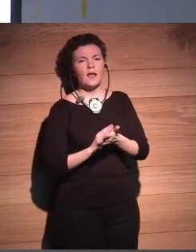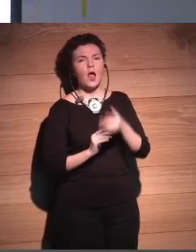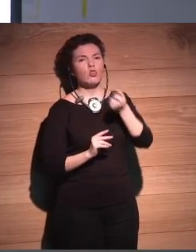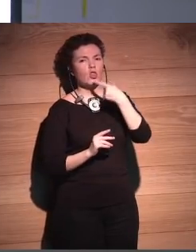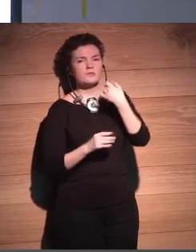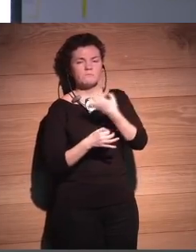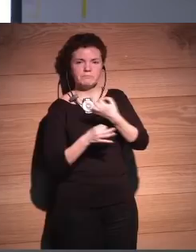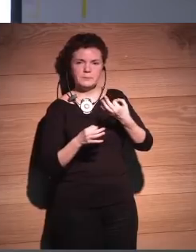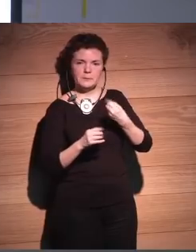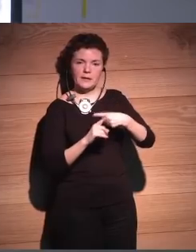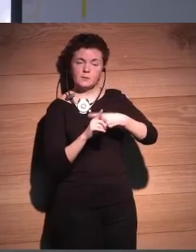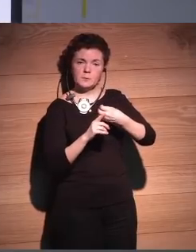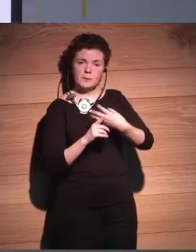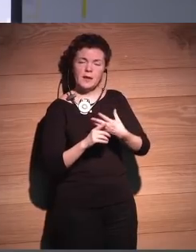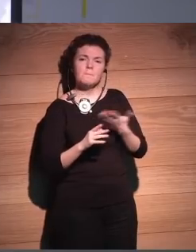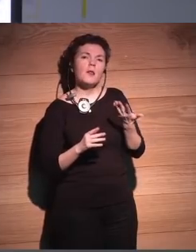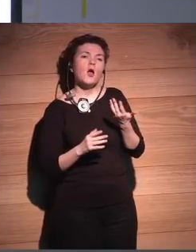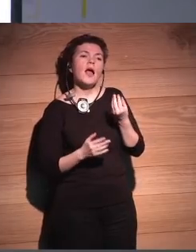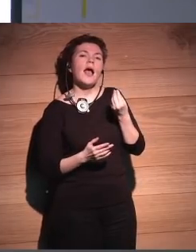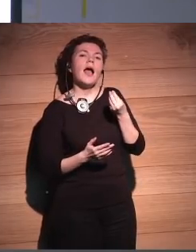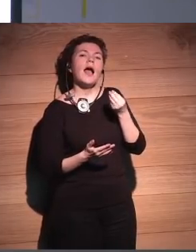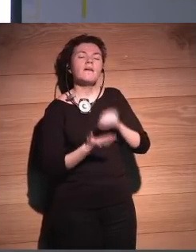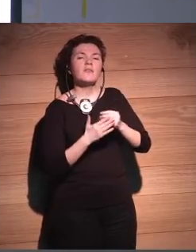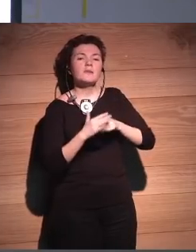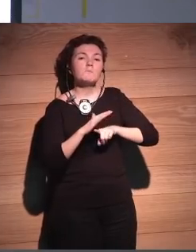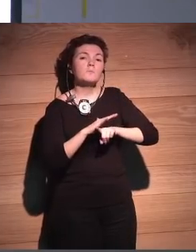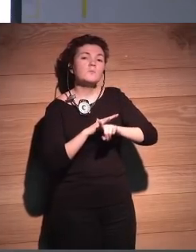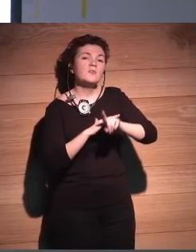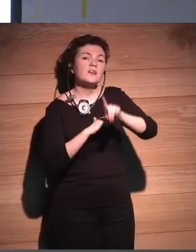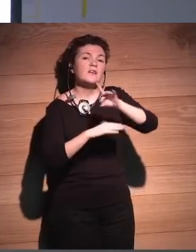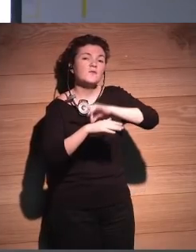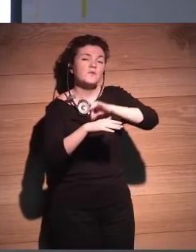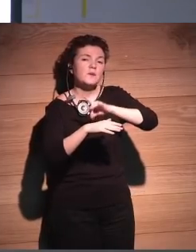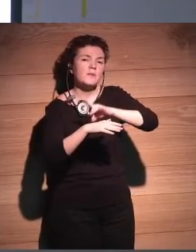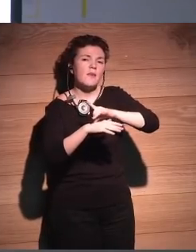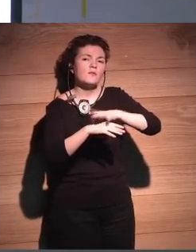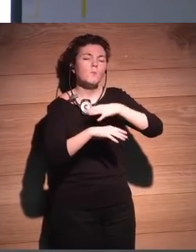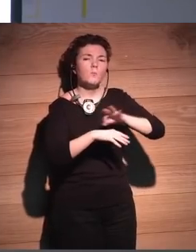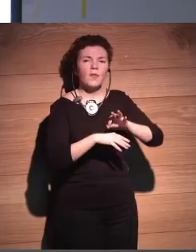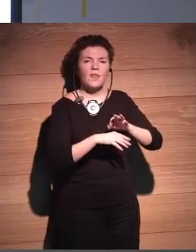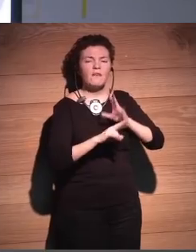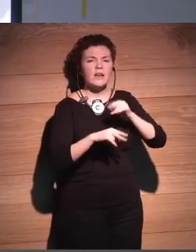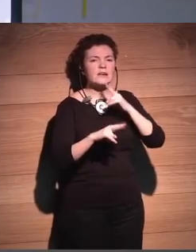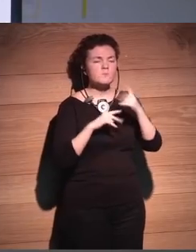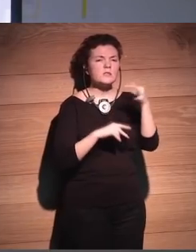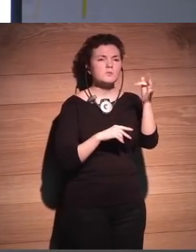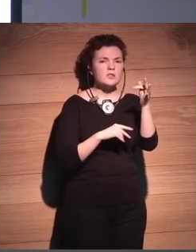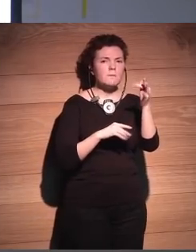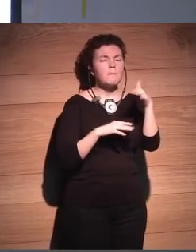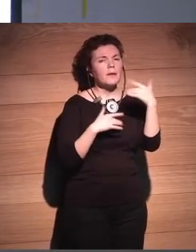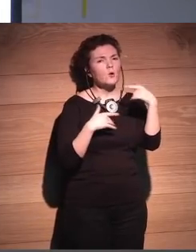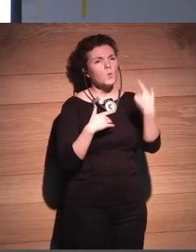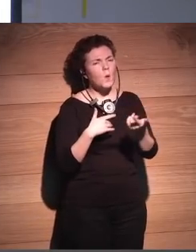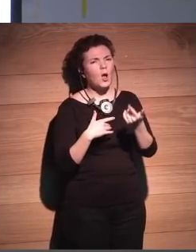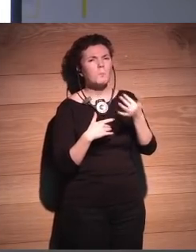dosis adecuada y que están respondiendo bien. Pero a medida que progresan, esto colapsa, es decir, puede haber una respuesta positiva, pero esta cada vez va a